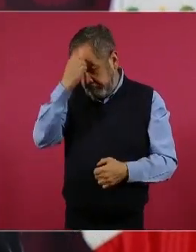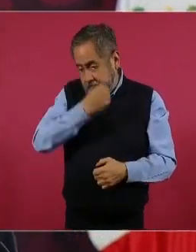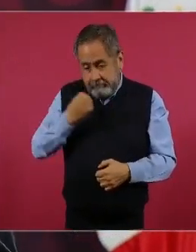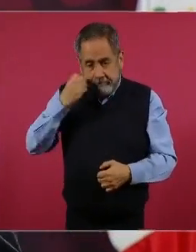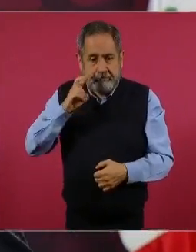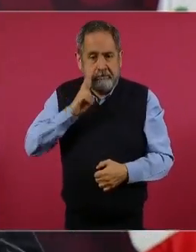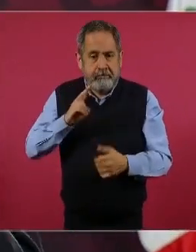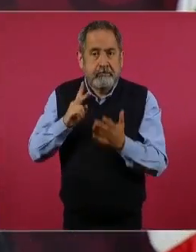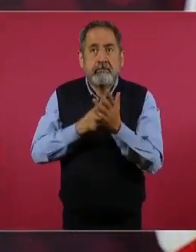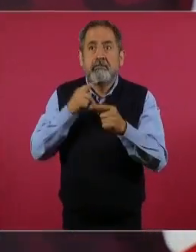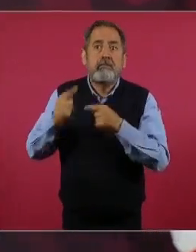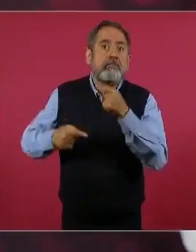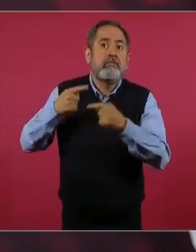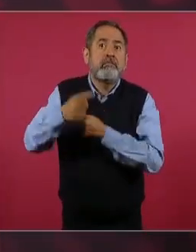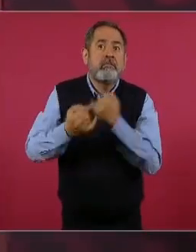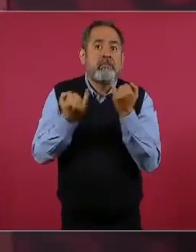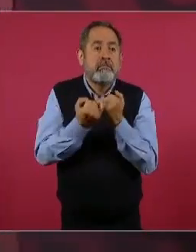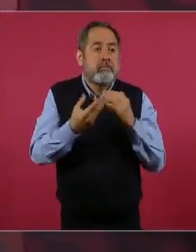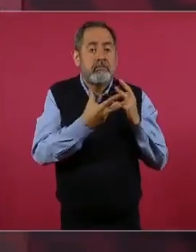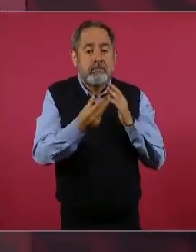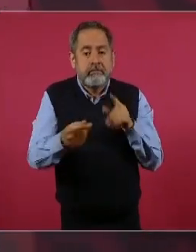para que no se vuelva, ¿no?,